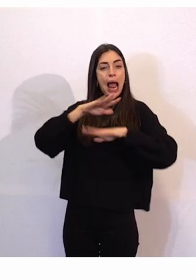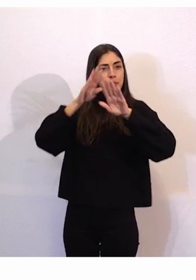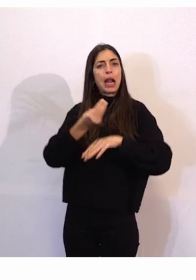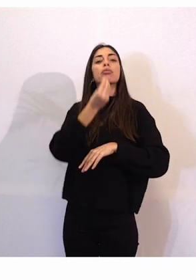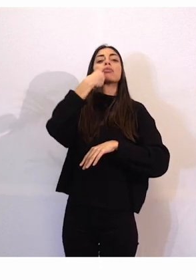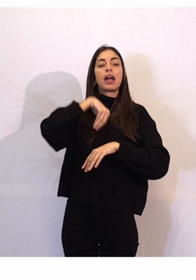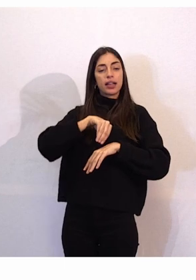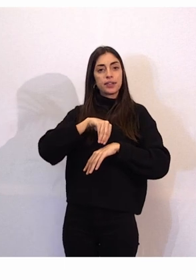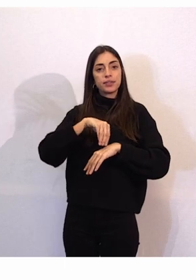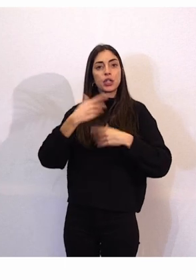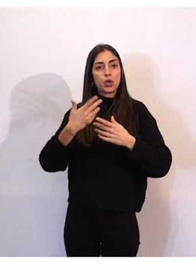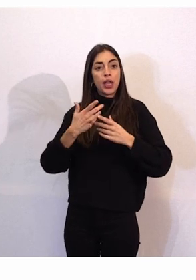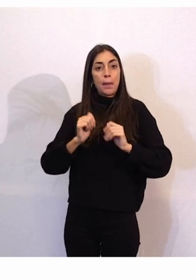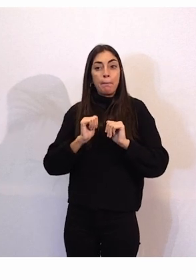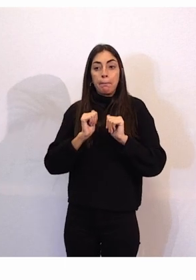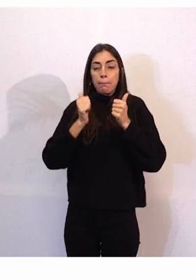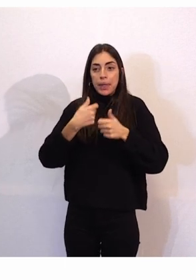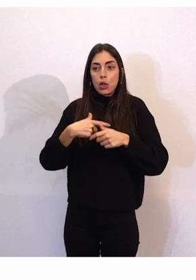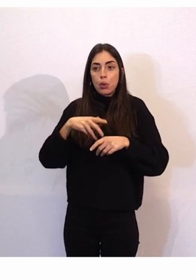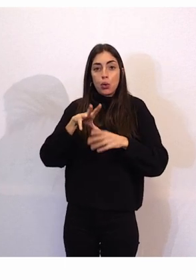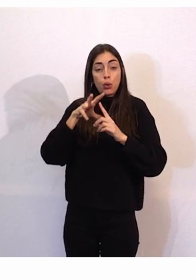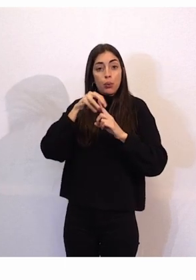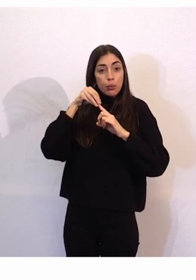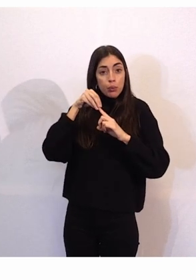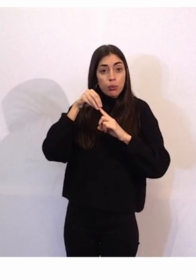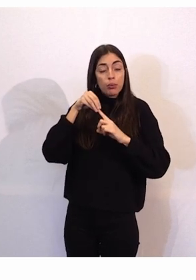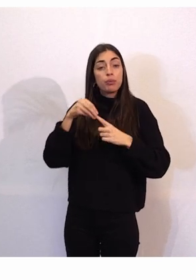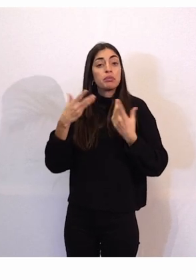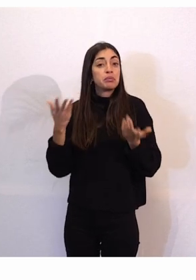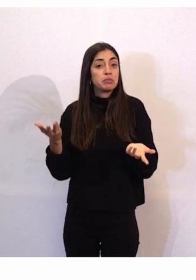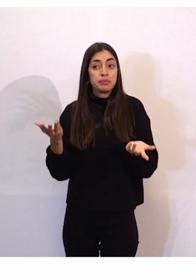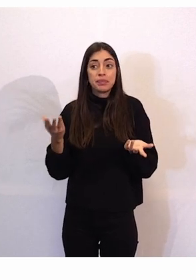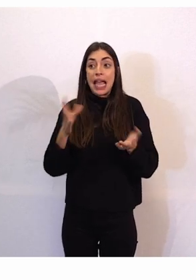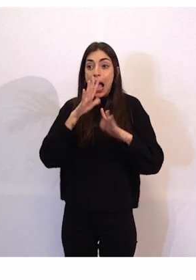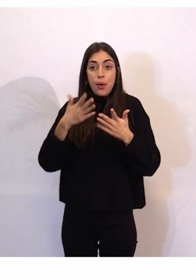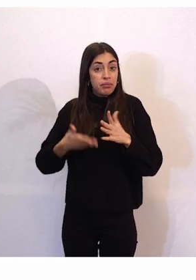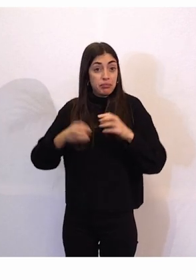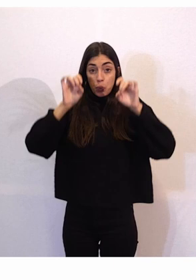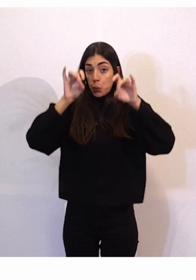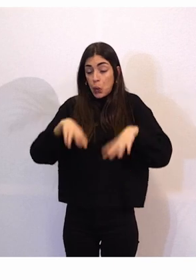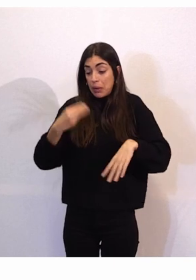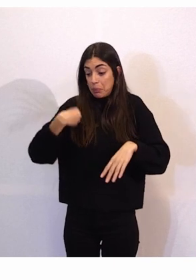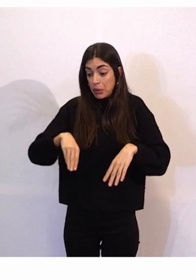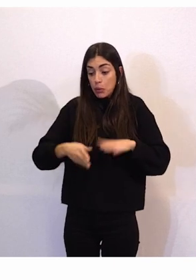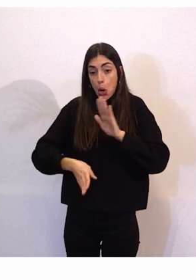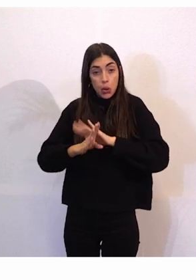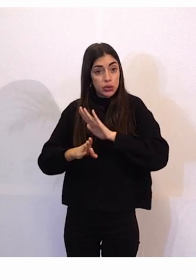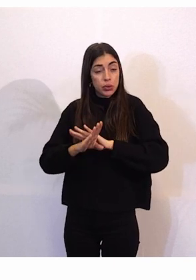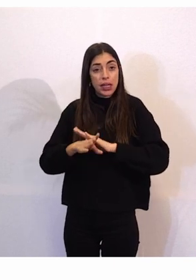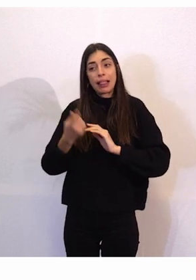¿Mm? Y luego empieza a succionar y ya está. Y ahora sigue igual. Ya está. Y seguimos igual. Y hay que estarlas